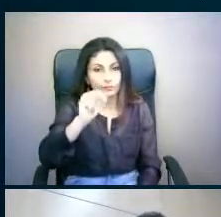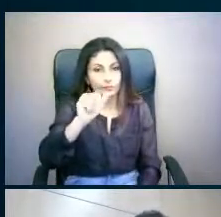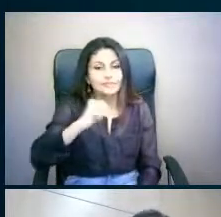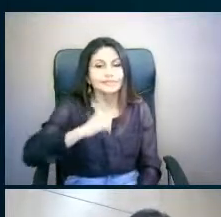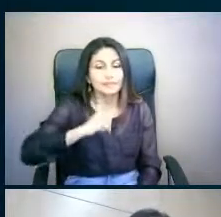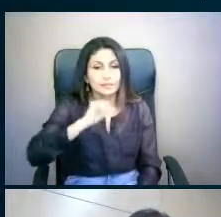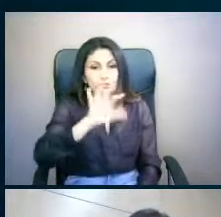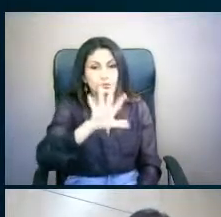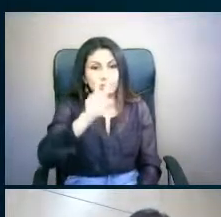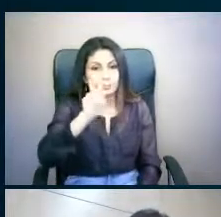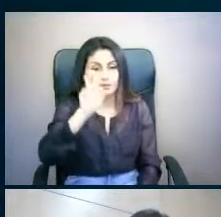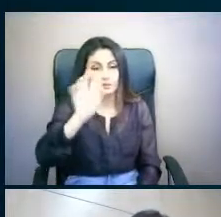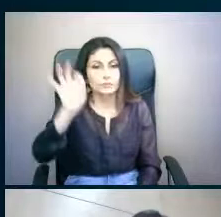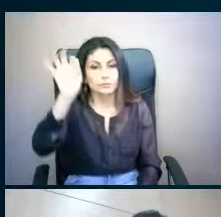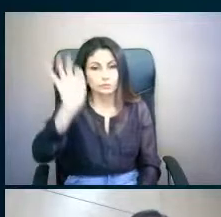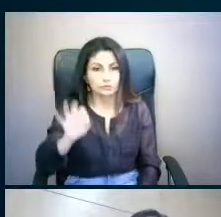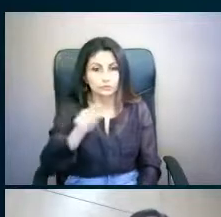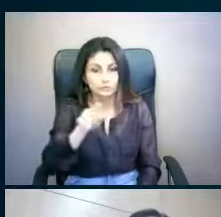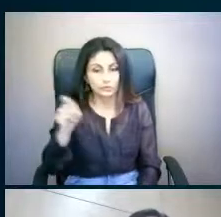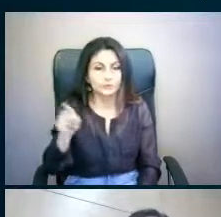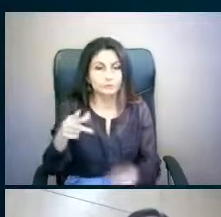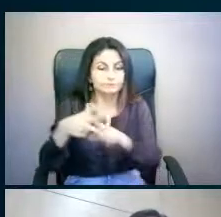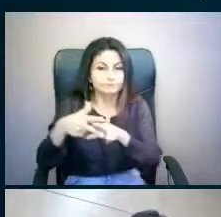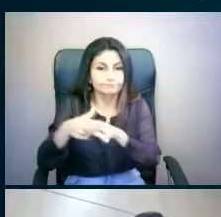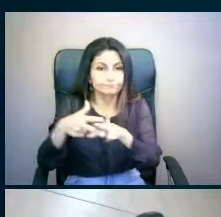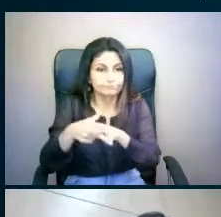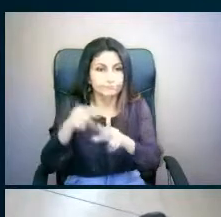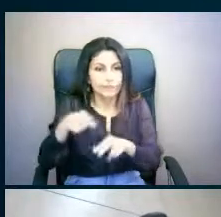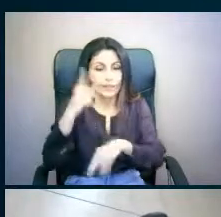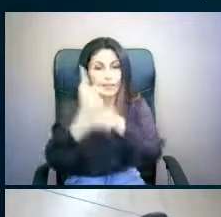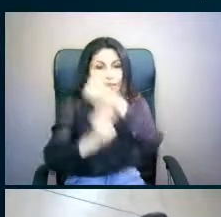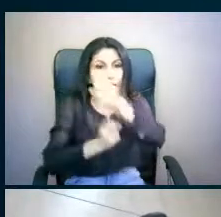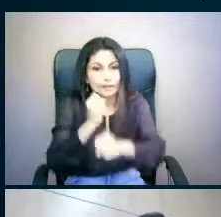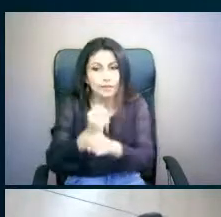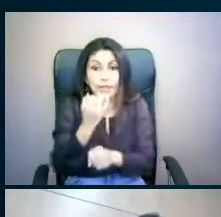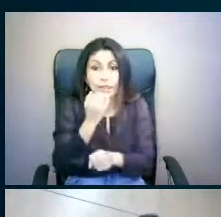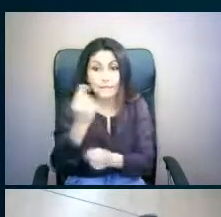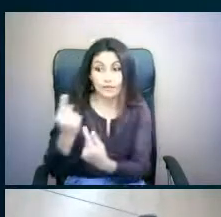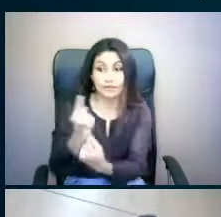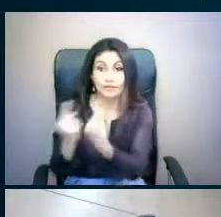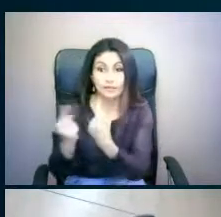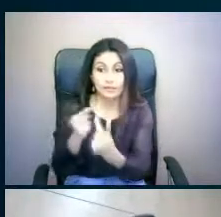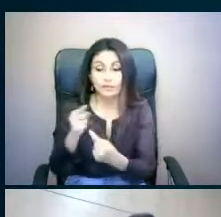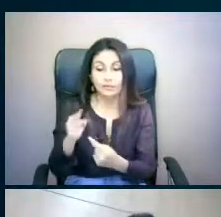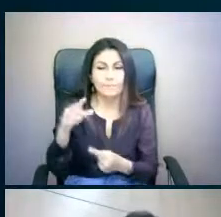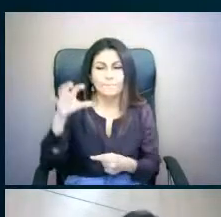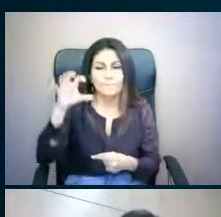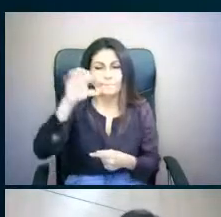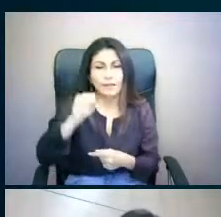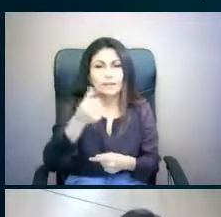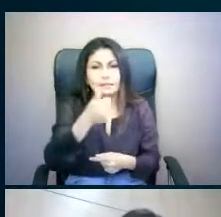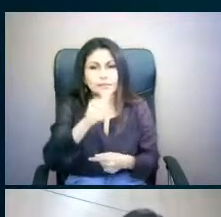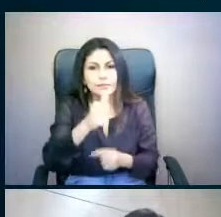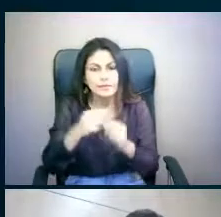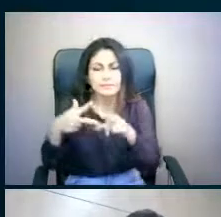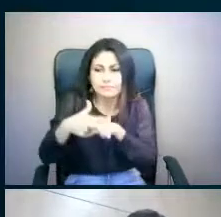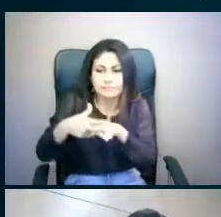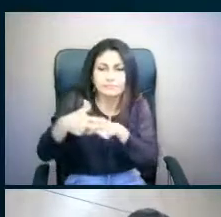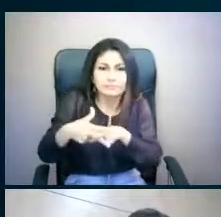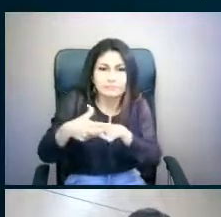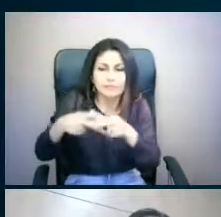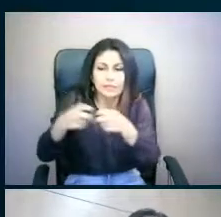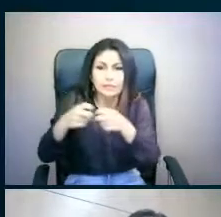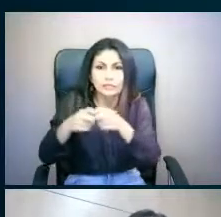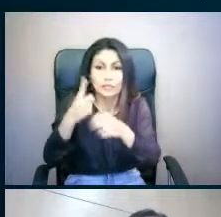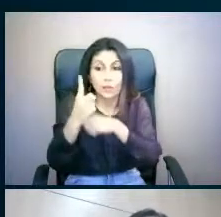57% de nuestros clientes. En este área, si un cliente percibe más de 10 interrupciones